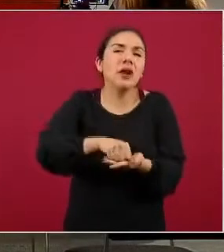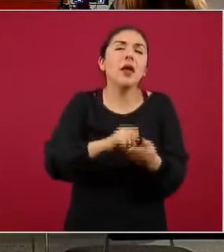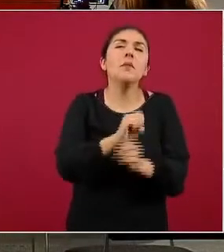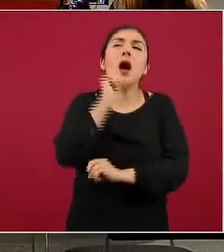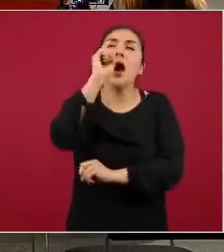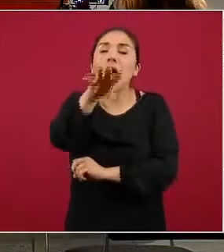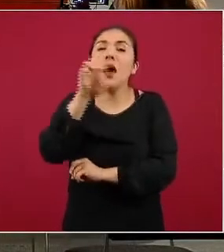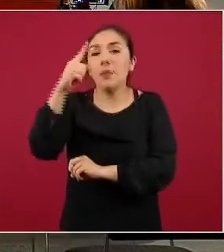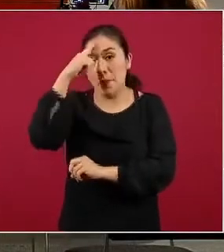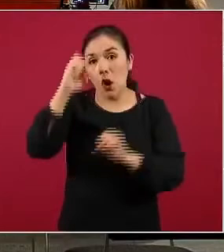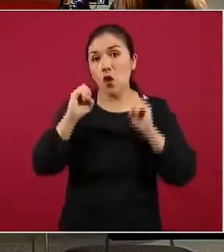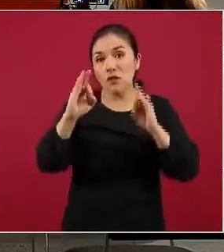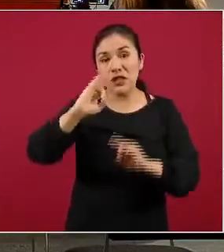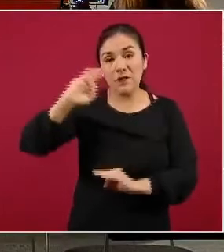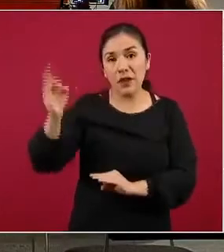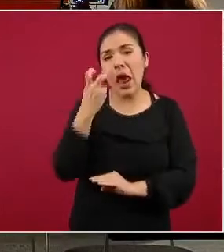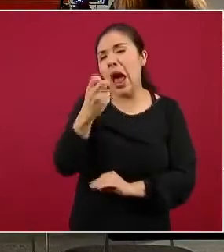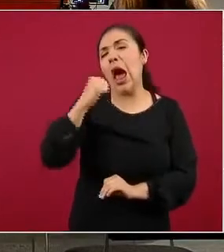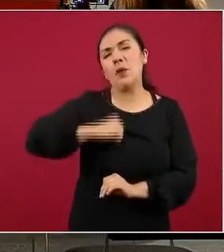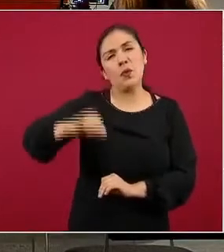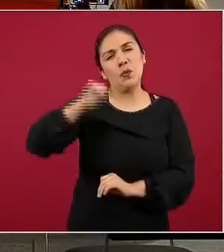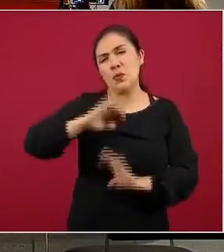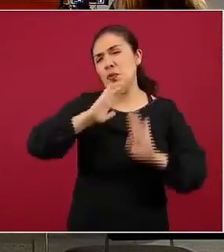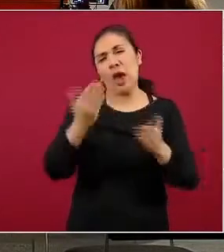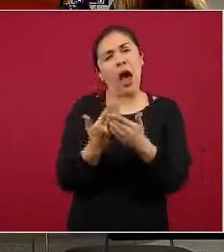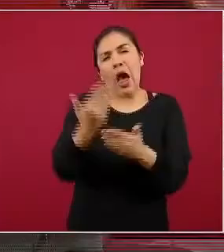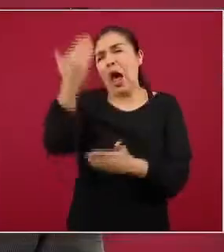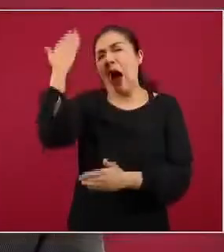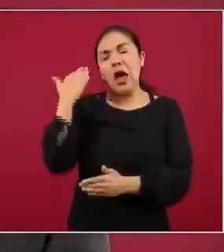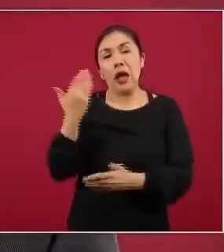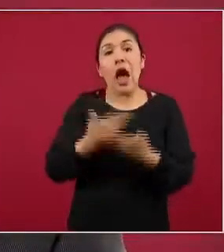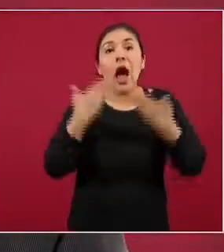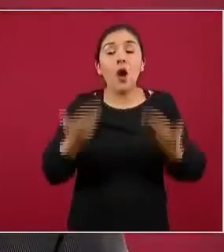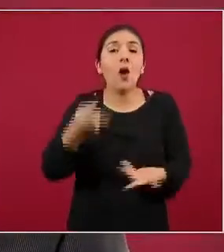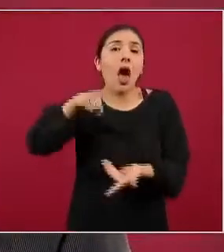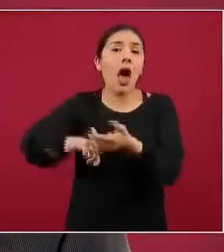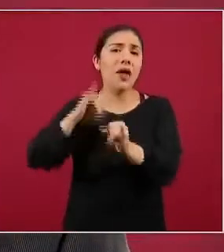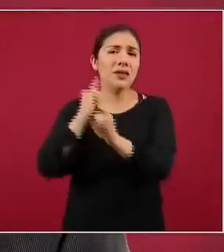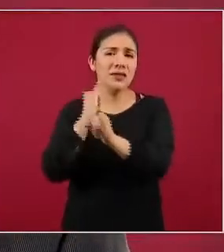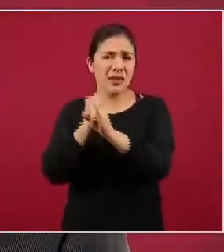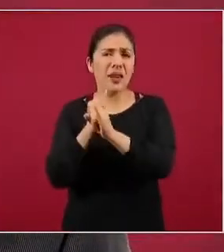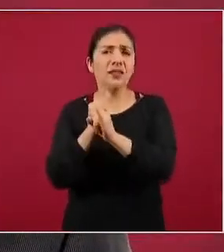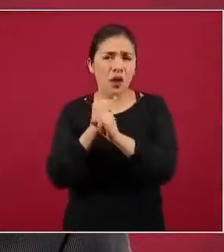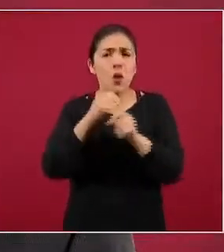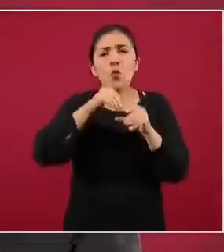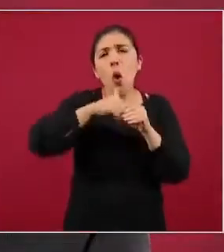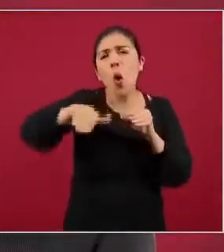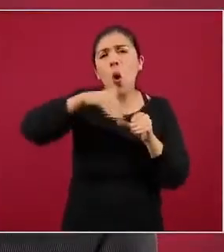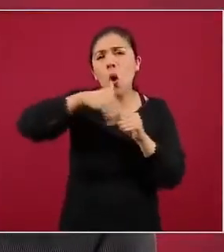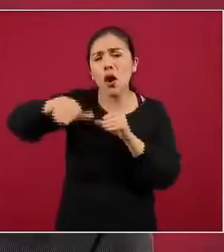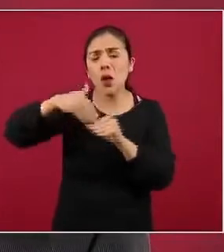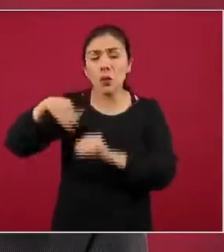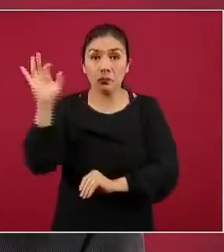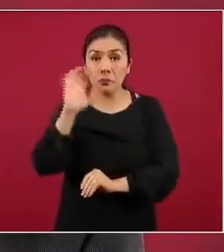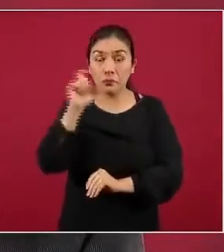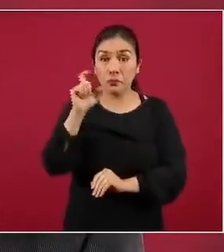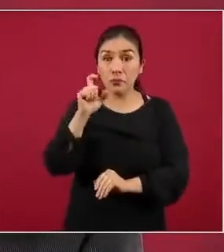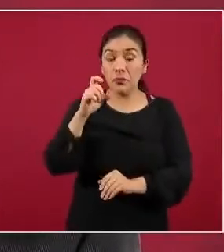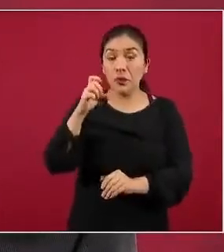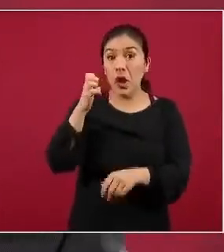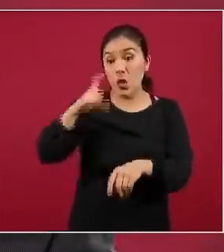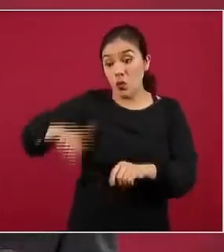a las oficinas federales. Eso ya ha pasado mucho tiempo que no es así. Hoy son plataformas electrónicas, de modo que cuando el Estado hace